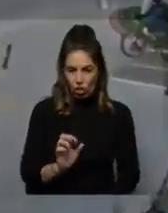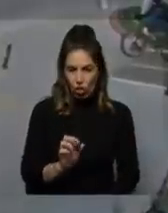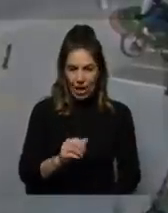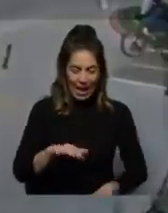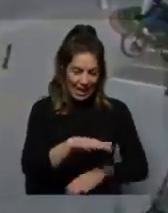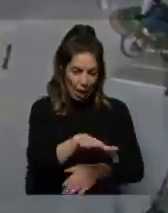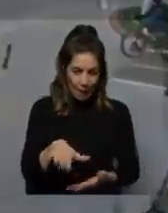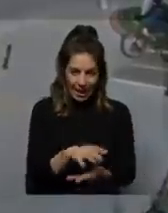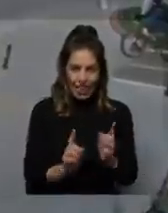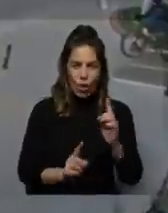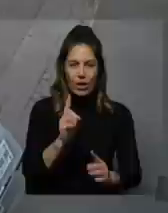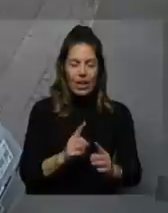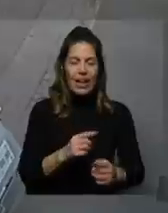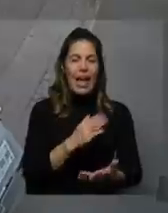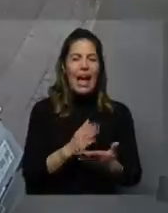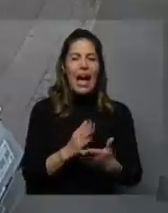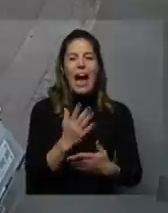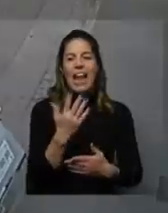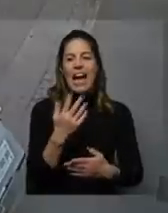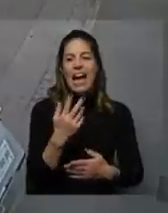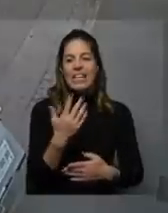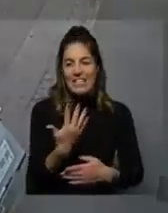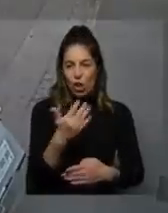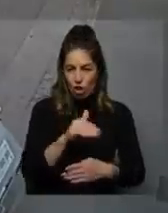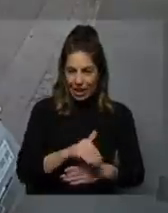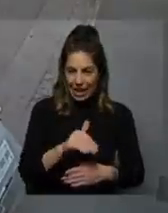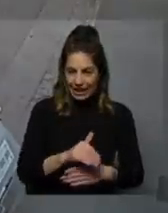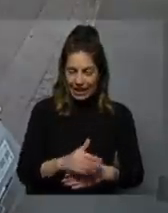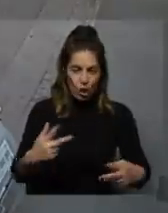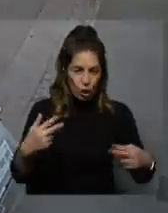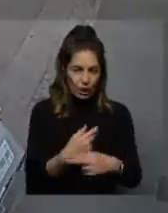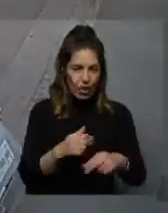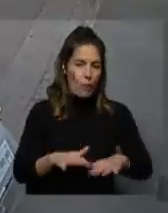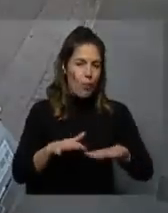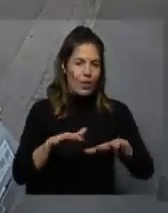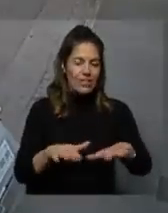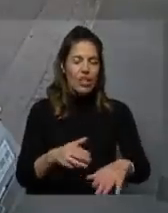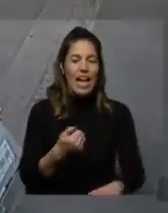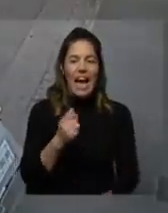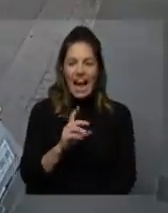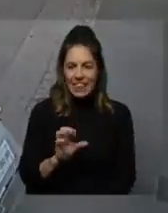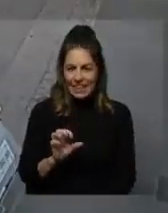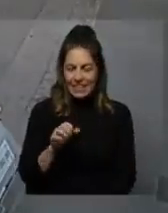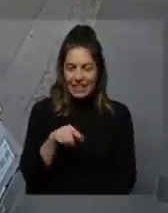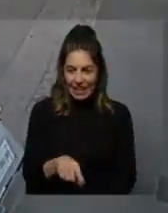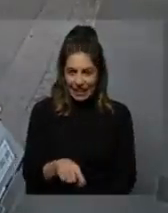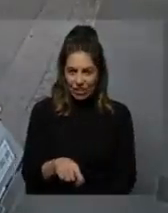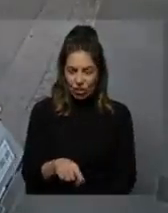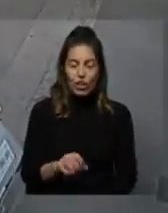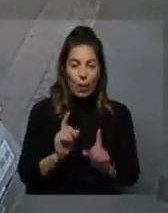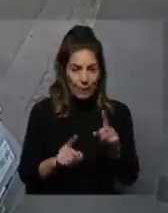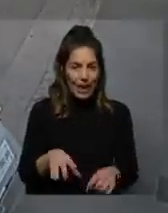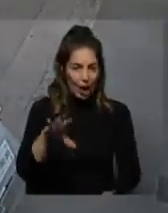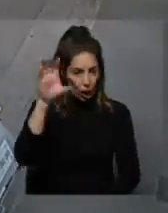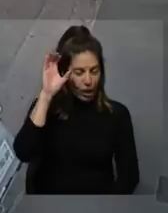cortado a las 5 de la tarde va a estar a las 5 de la tarde por una movilización de aves Sí justamente esto José Vale recordar